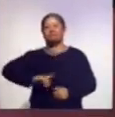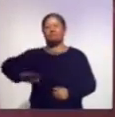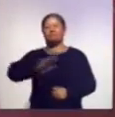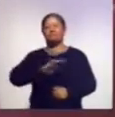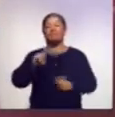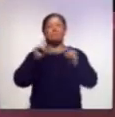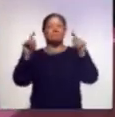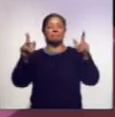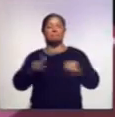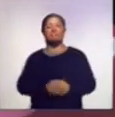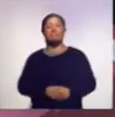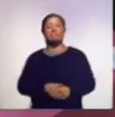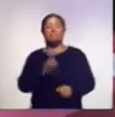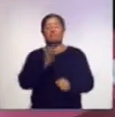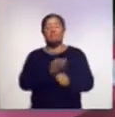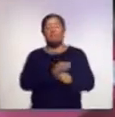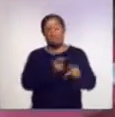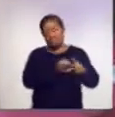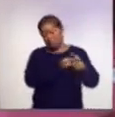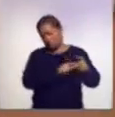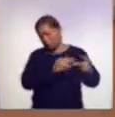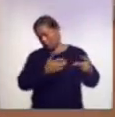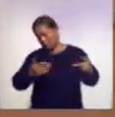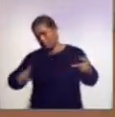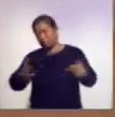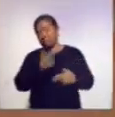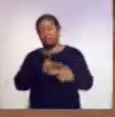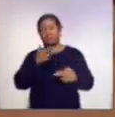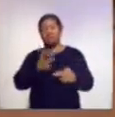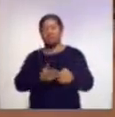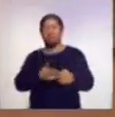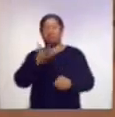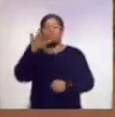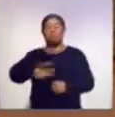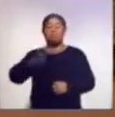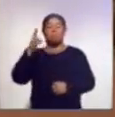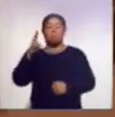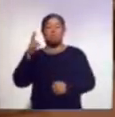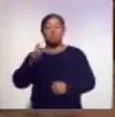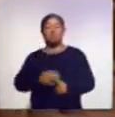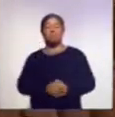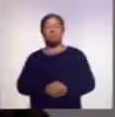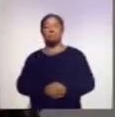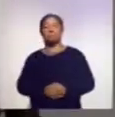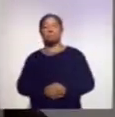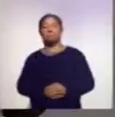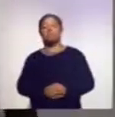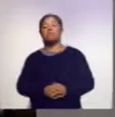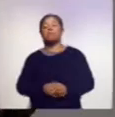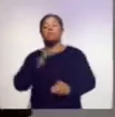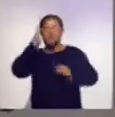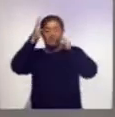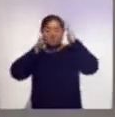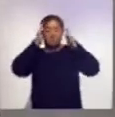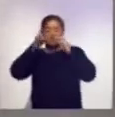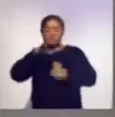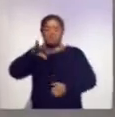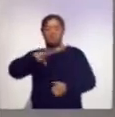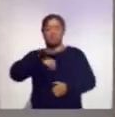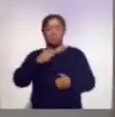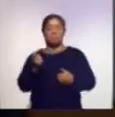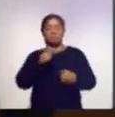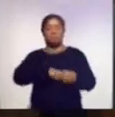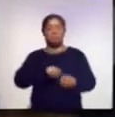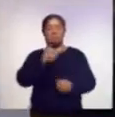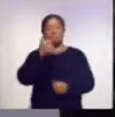A partir de esta fecha y hasta el próximo 10 de noviembre, el Museo Vivo de Artes y Tradiciones Populares de Tlaxcala albergará las obras de los ganadores de la